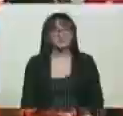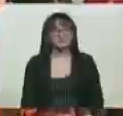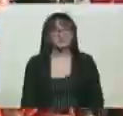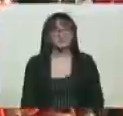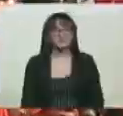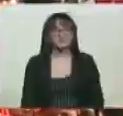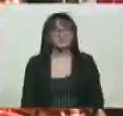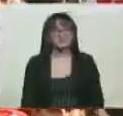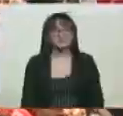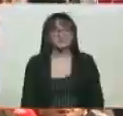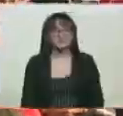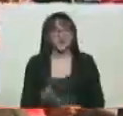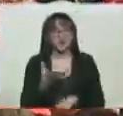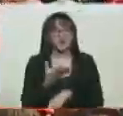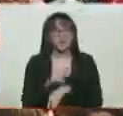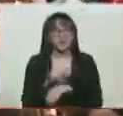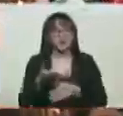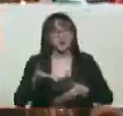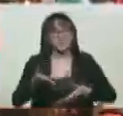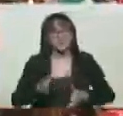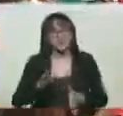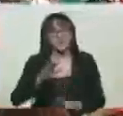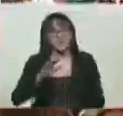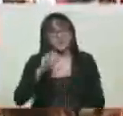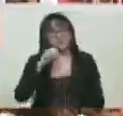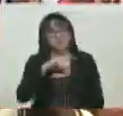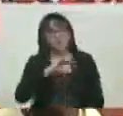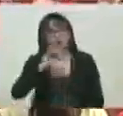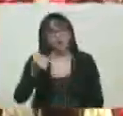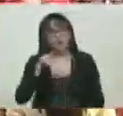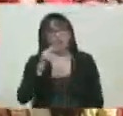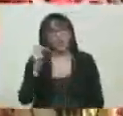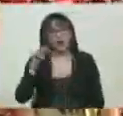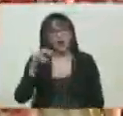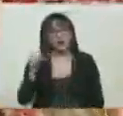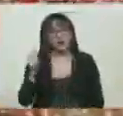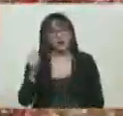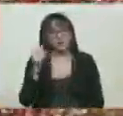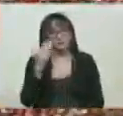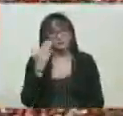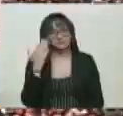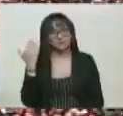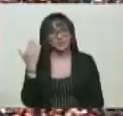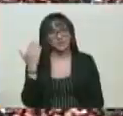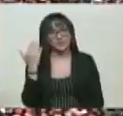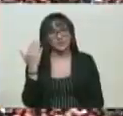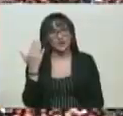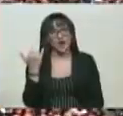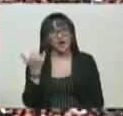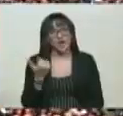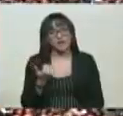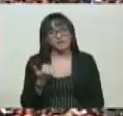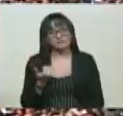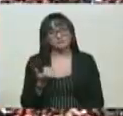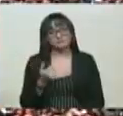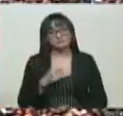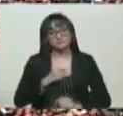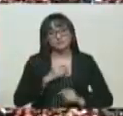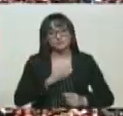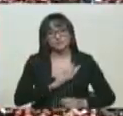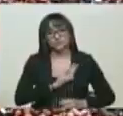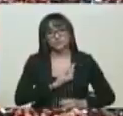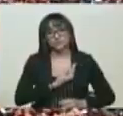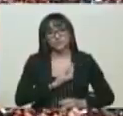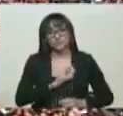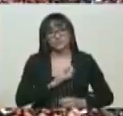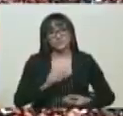Monagas parió a Juana Ramírez, la avanzadora, que hoy está más viva que nunca.